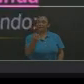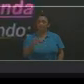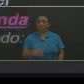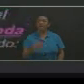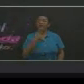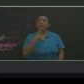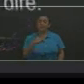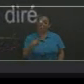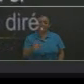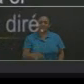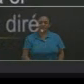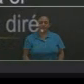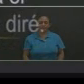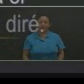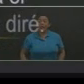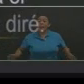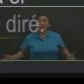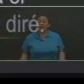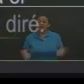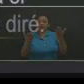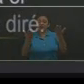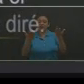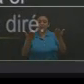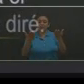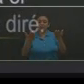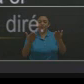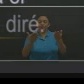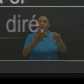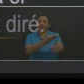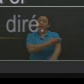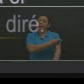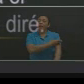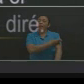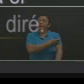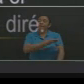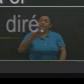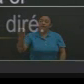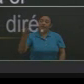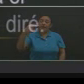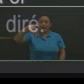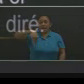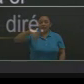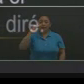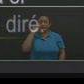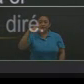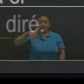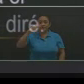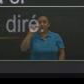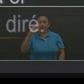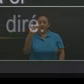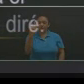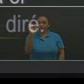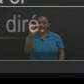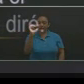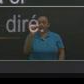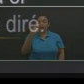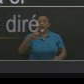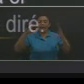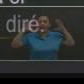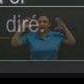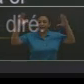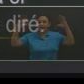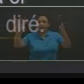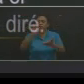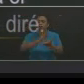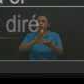Y le dice, levántate, ve a Nínive, la gran ciudad,